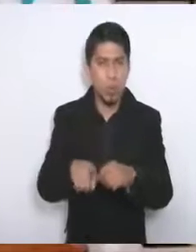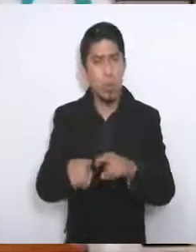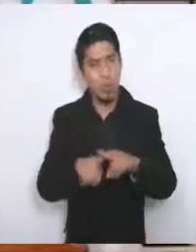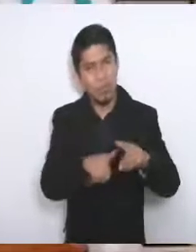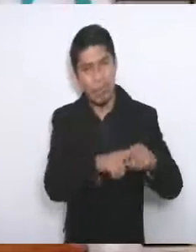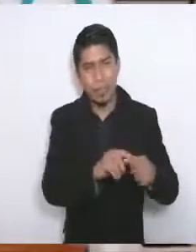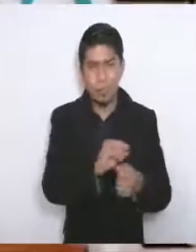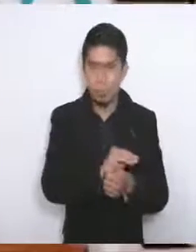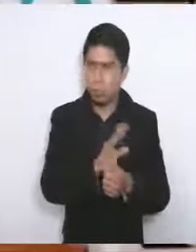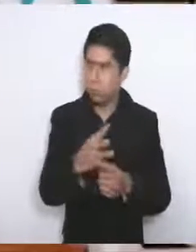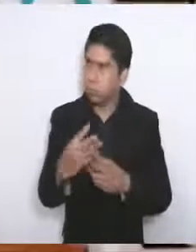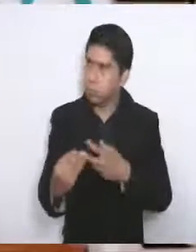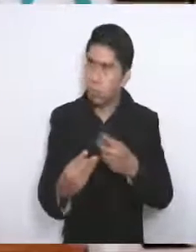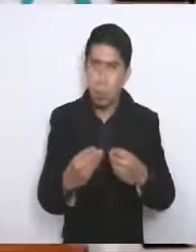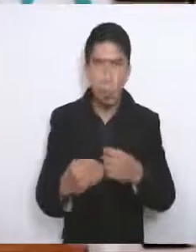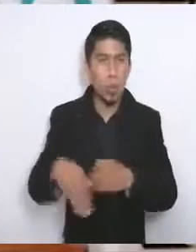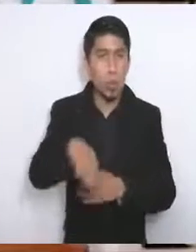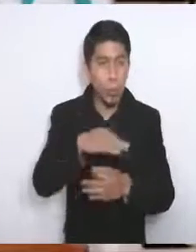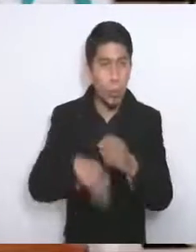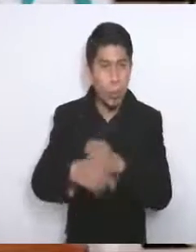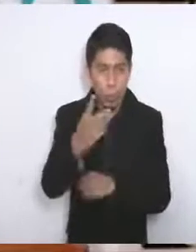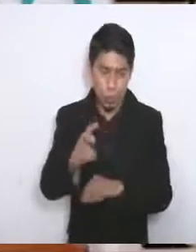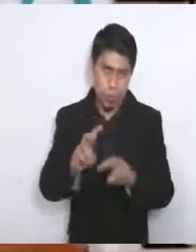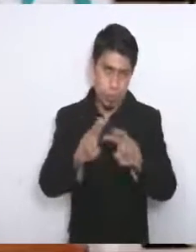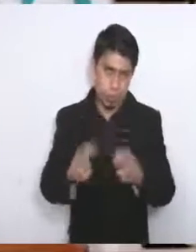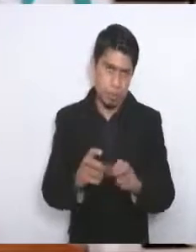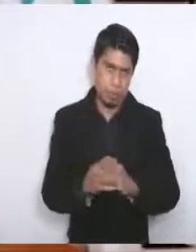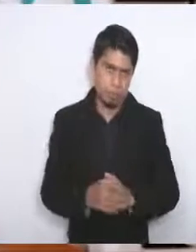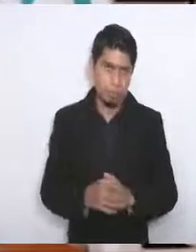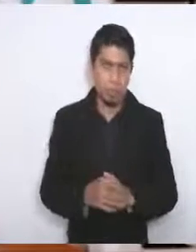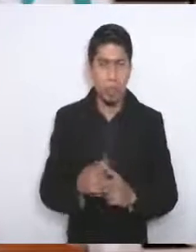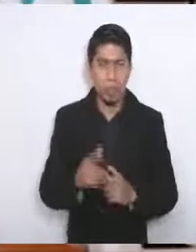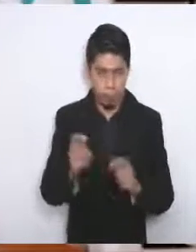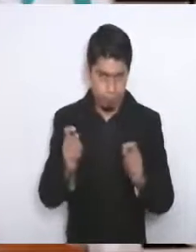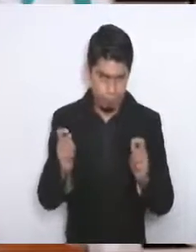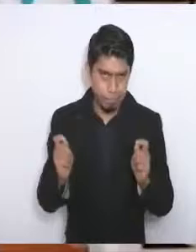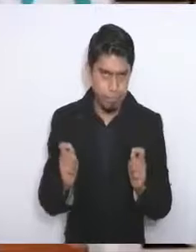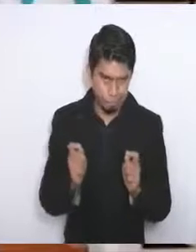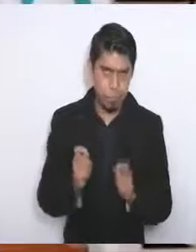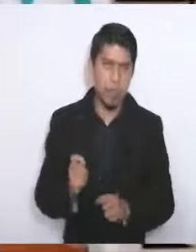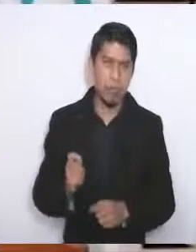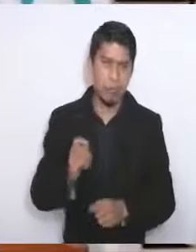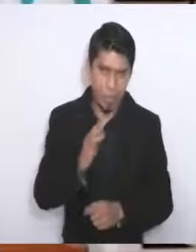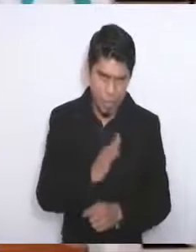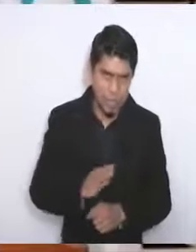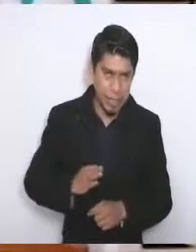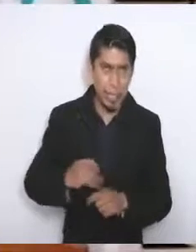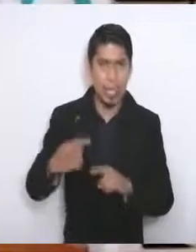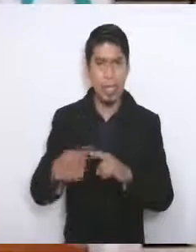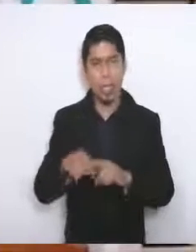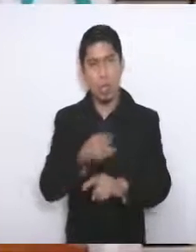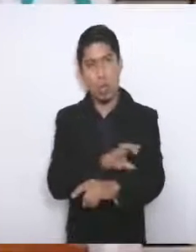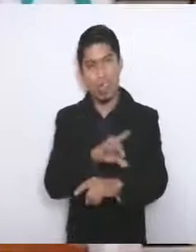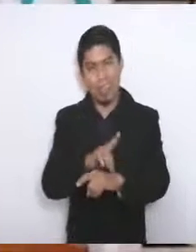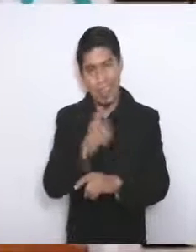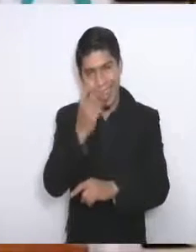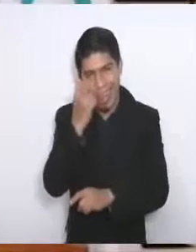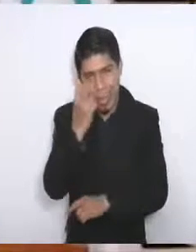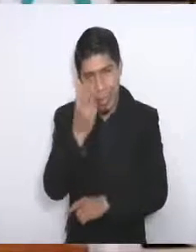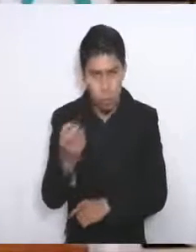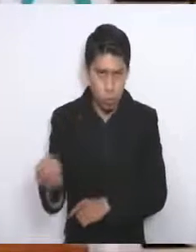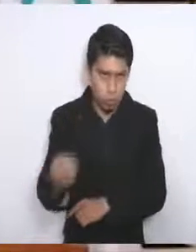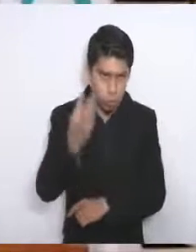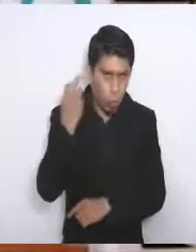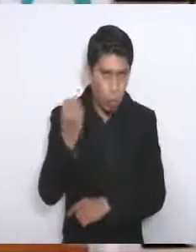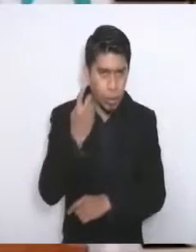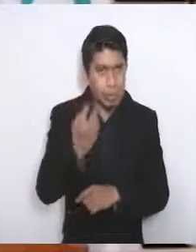recientemente por todo lo anterior reitero cerebro y felicito a quienes organizaron y se han Unido en este coloquio